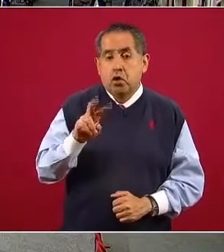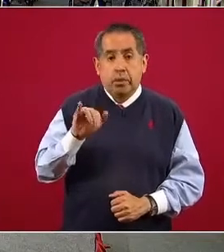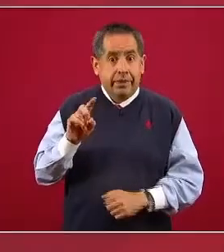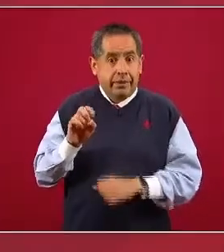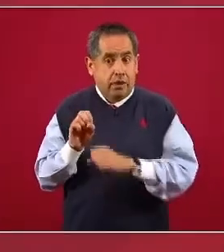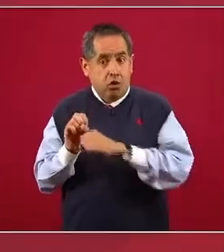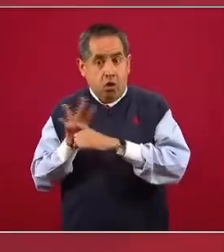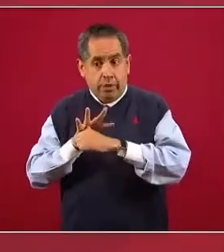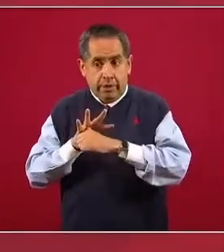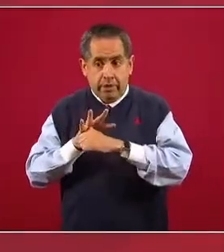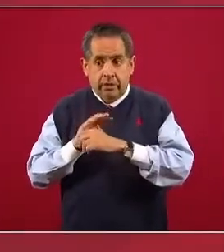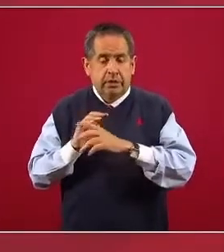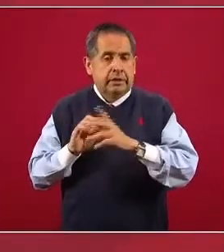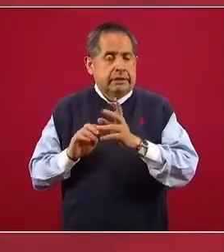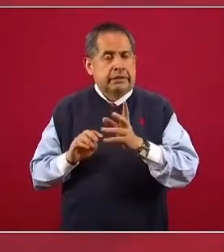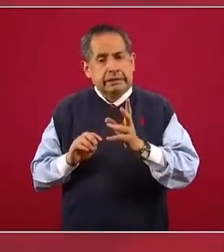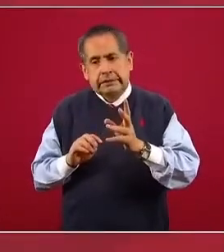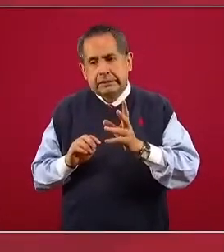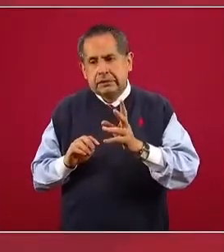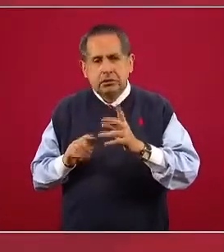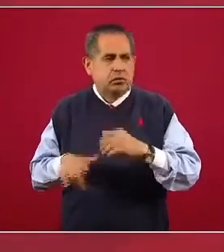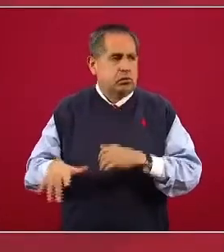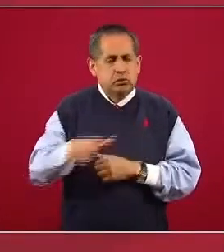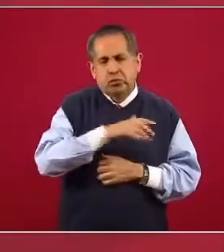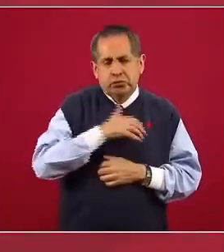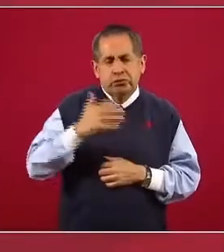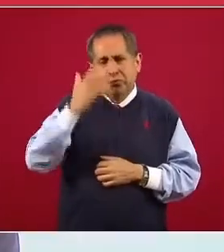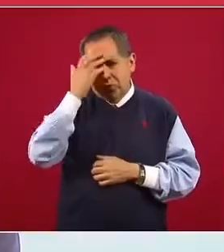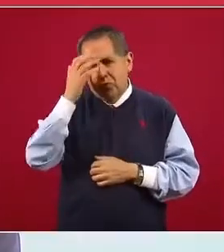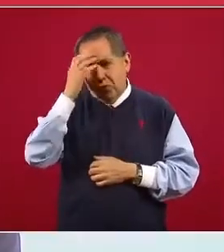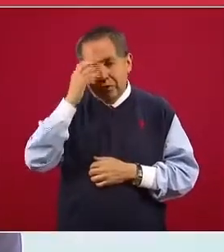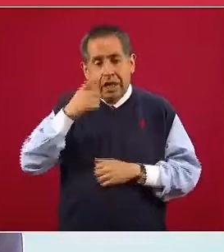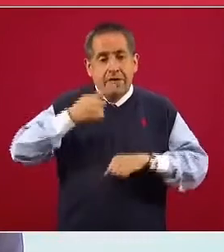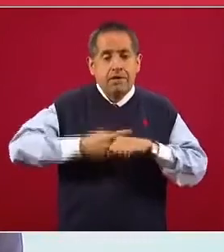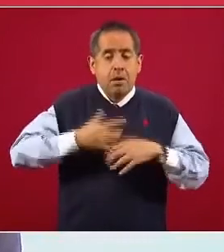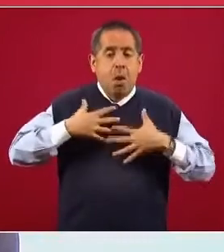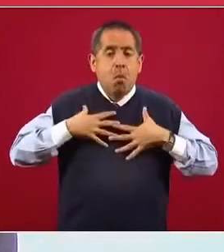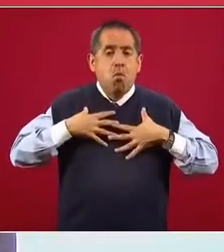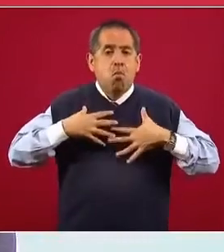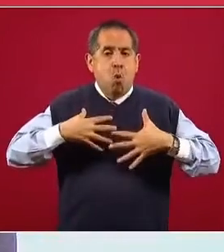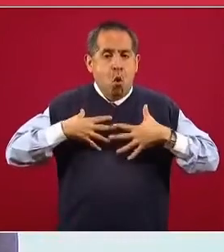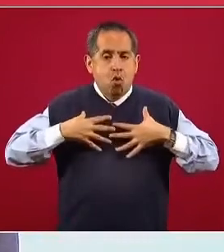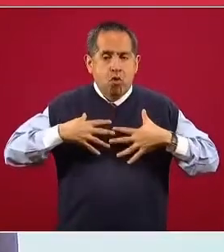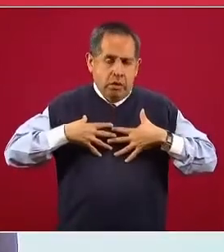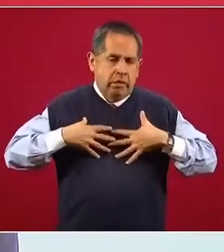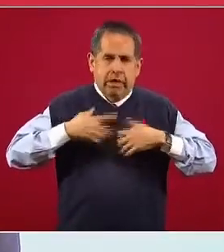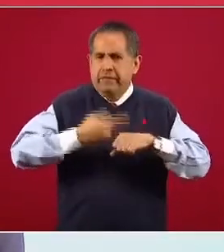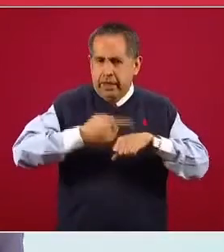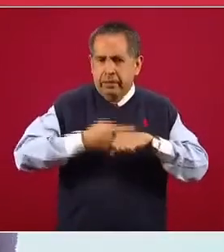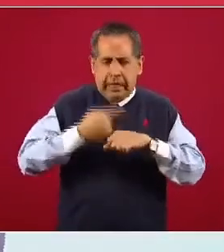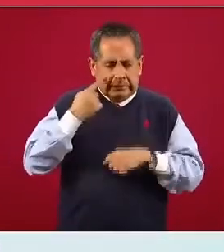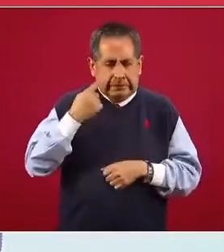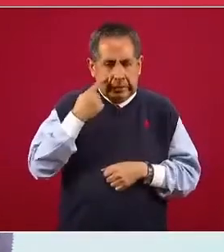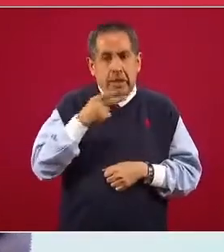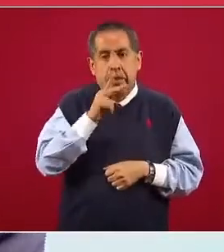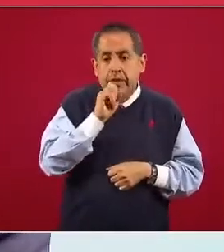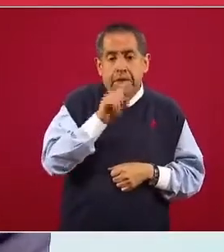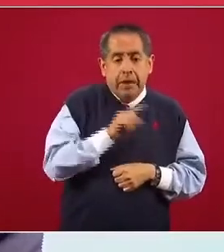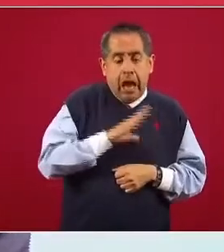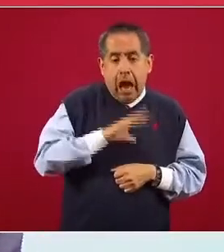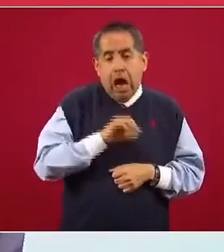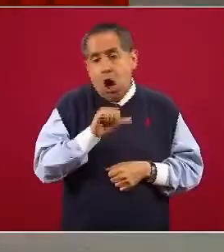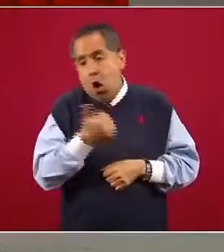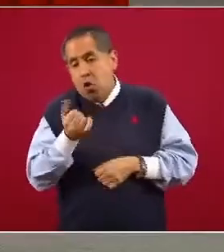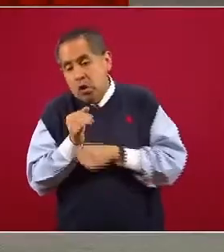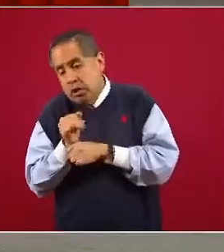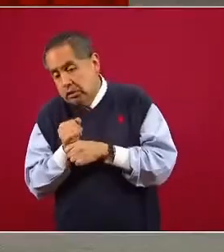es una enfermedad que ha sido mayormente conocida por las afecciones pulmonares, pero existen varios trabajos científicos también